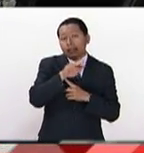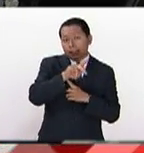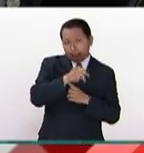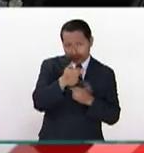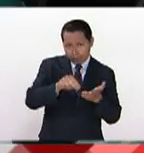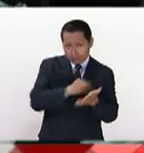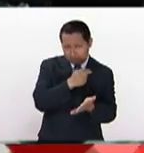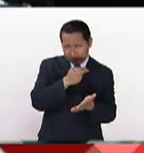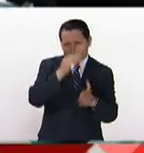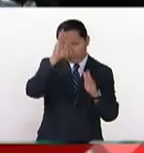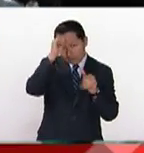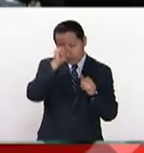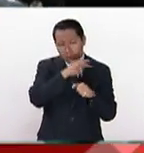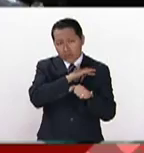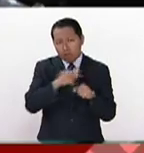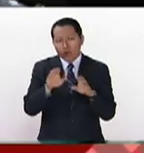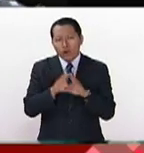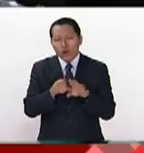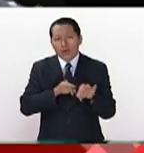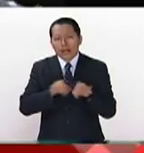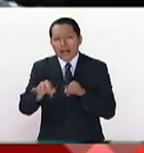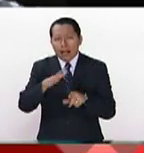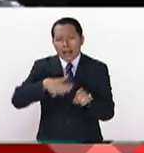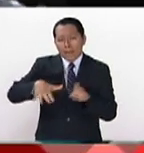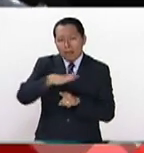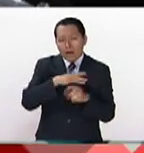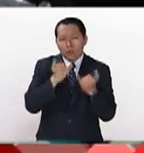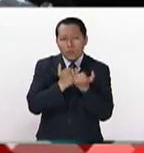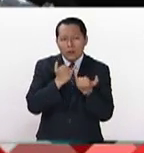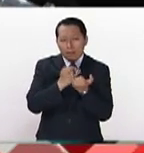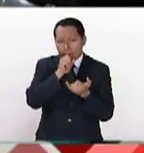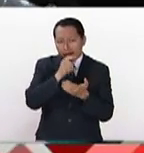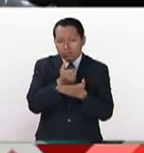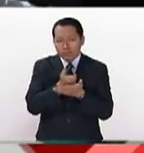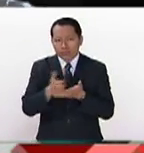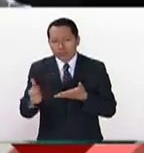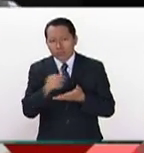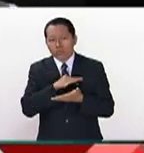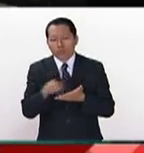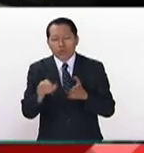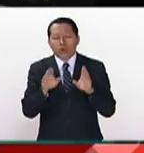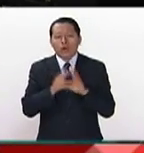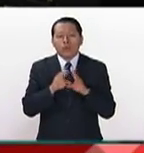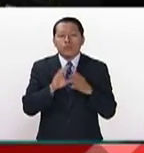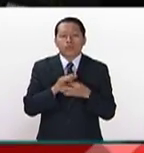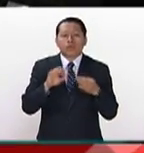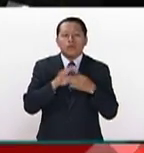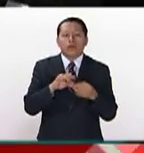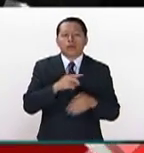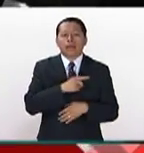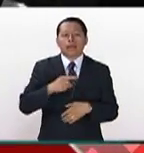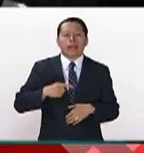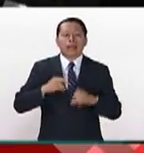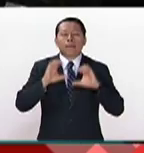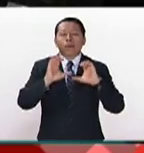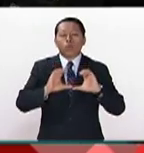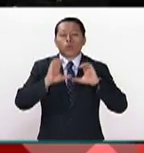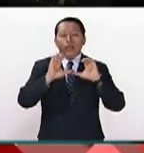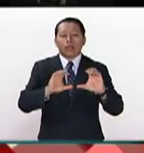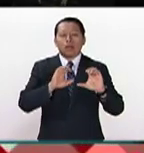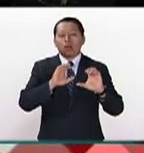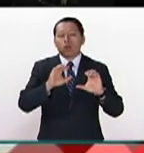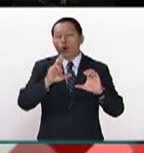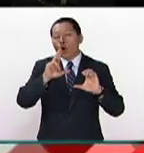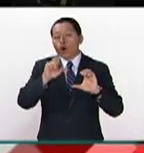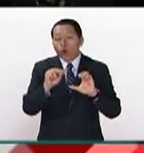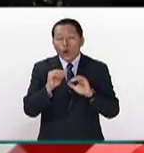las condiciones de trabajo y su remuneración. Así que precisó que se debe cuidar que no haya un